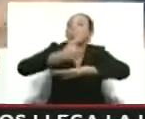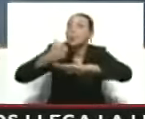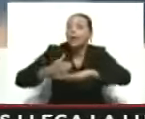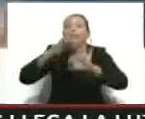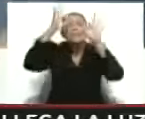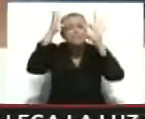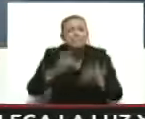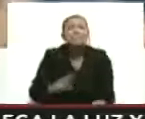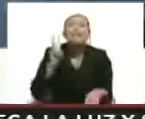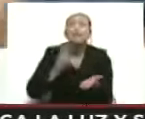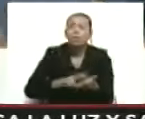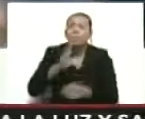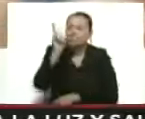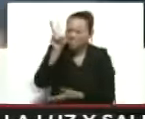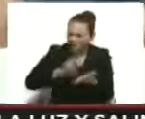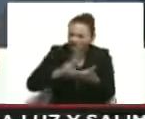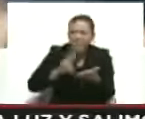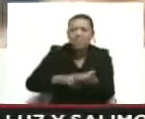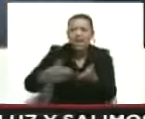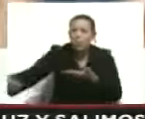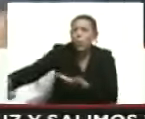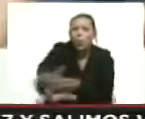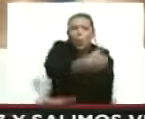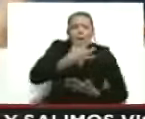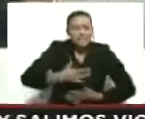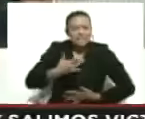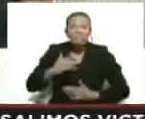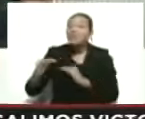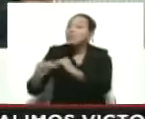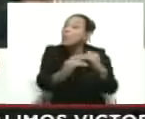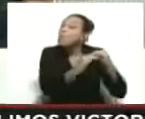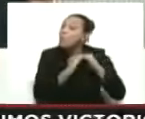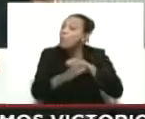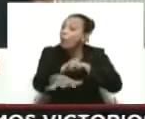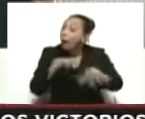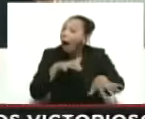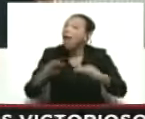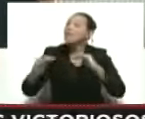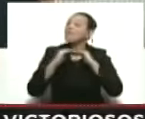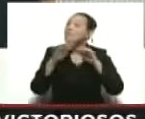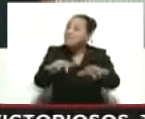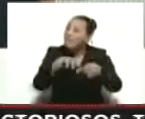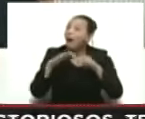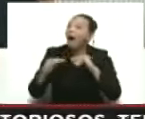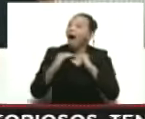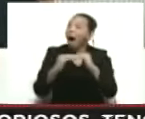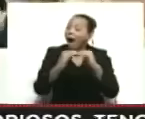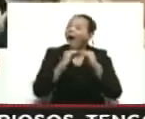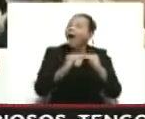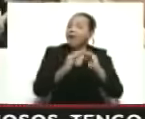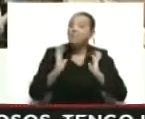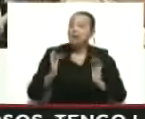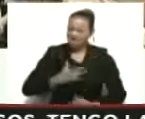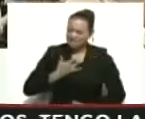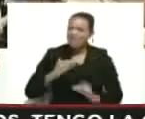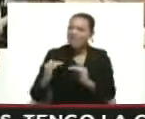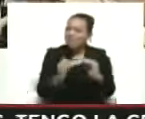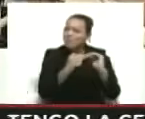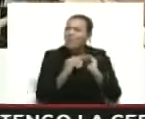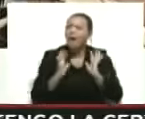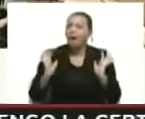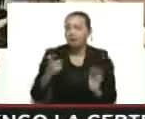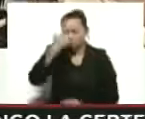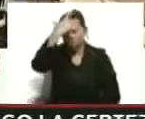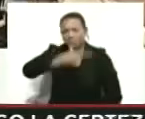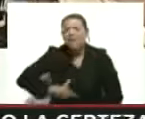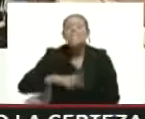seguro que recojo ahí el sentimiento de la mayoría de los diputados de esta Asamblea.